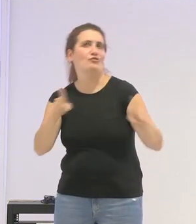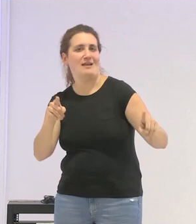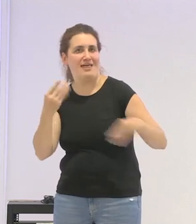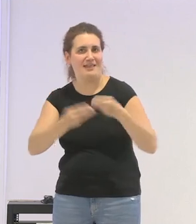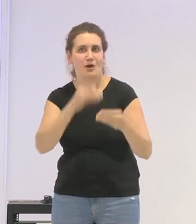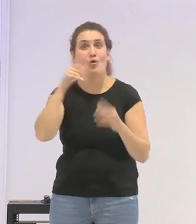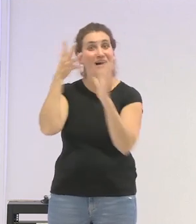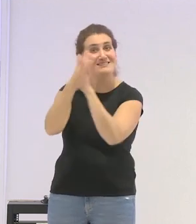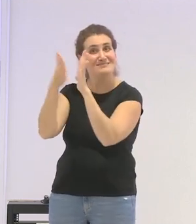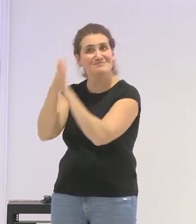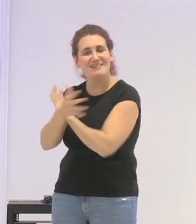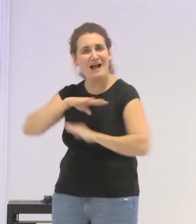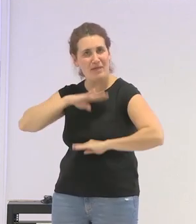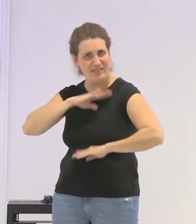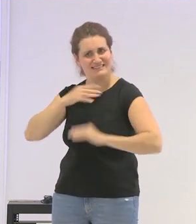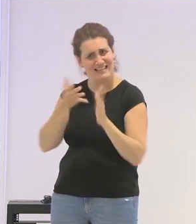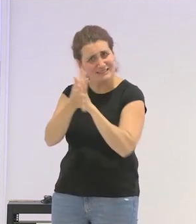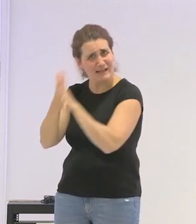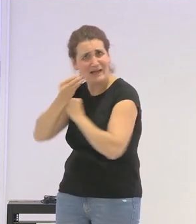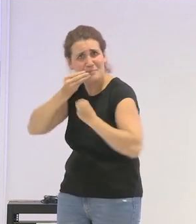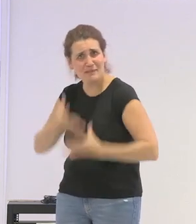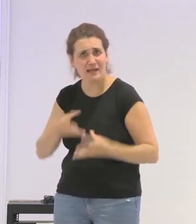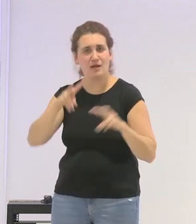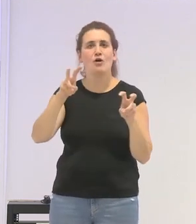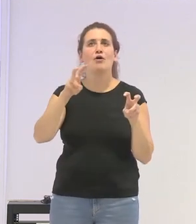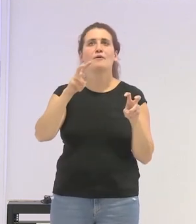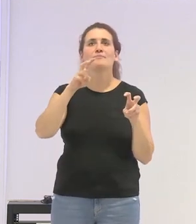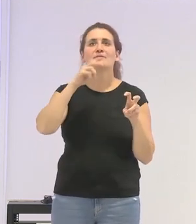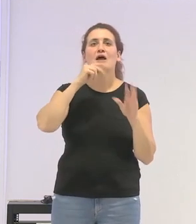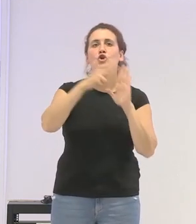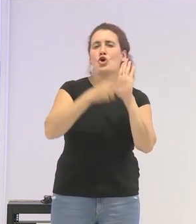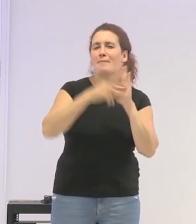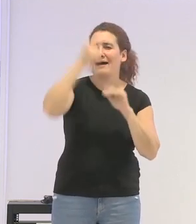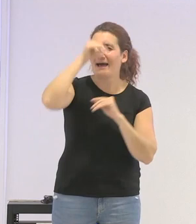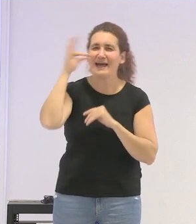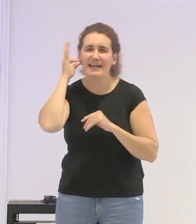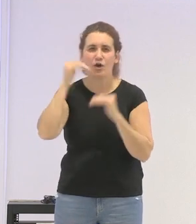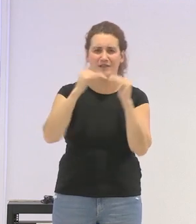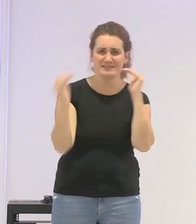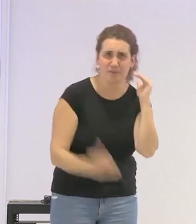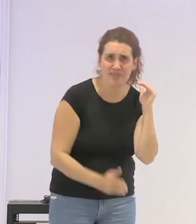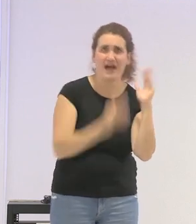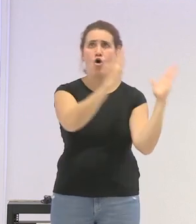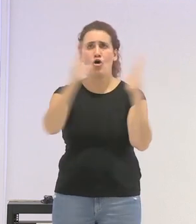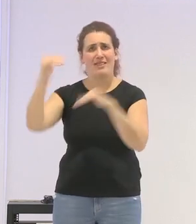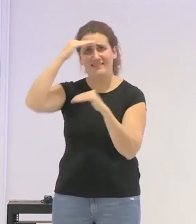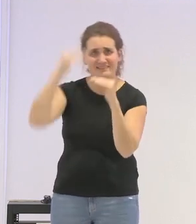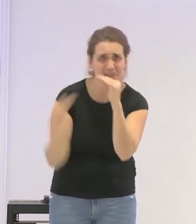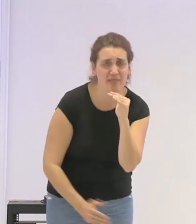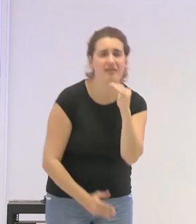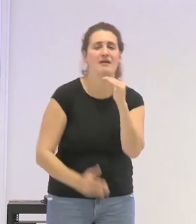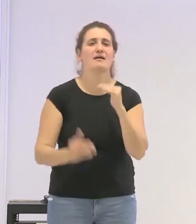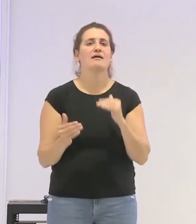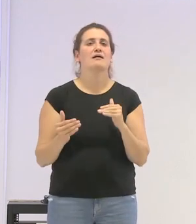de explicar bien por qué desestabilizando la norma de género y desestabilizando este orden,